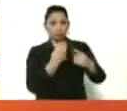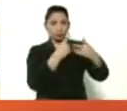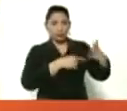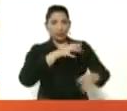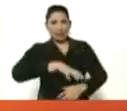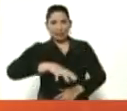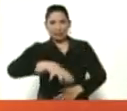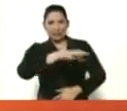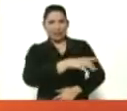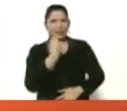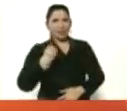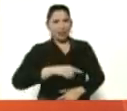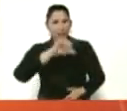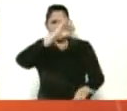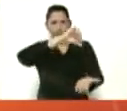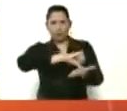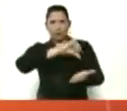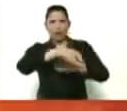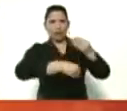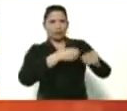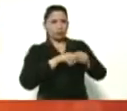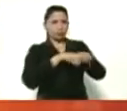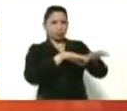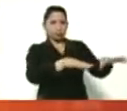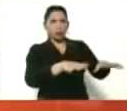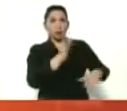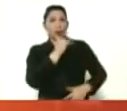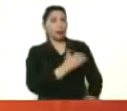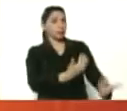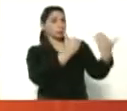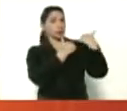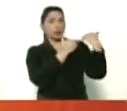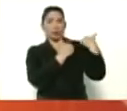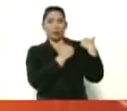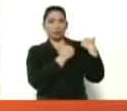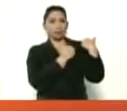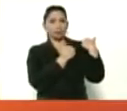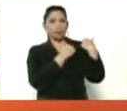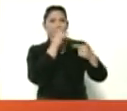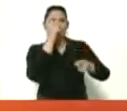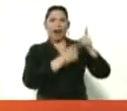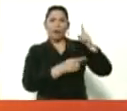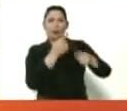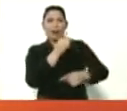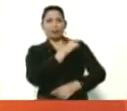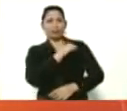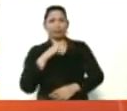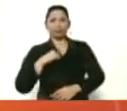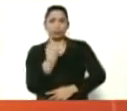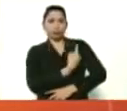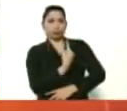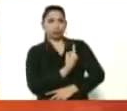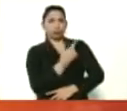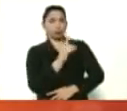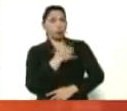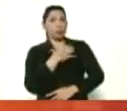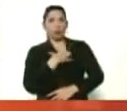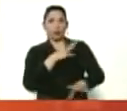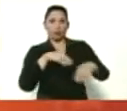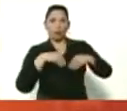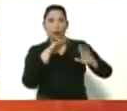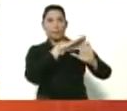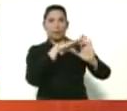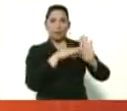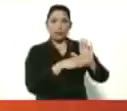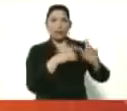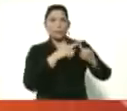donde tenemos estos focos que se han generado, sobre todo por irresponsabilidad de algunas individualidades, pues no se puedan tomar estas medidas,